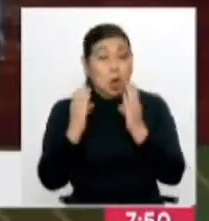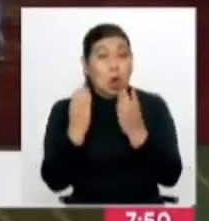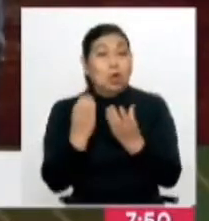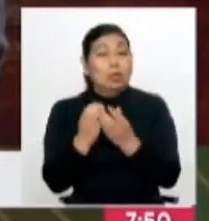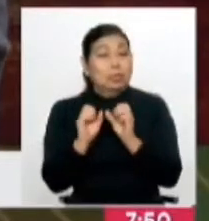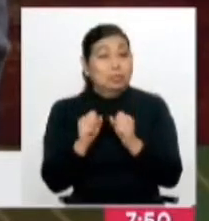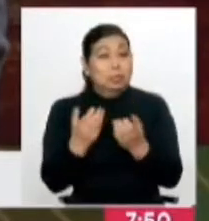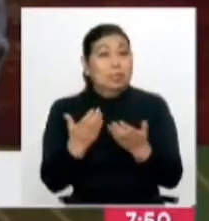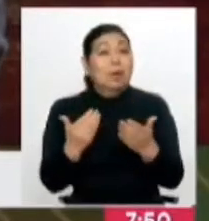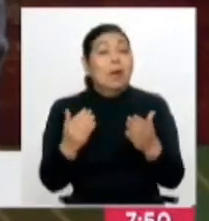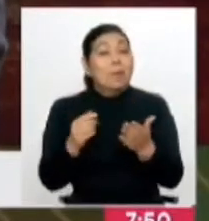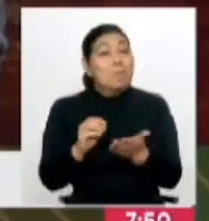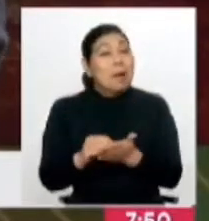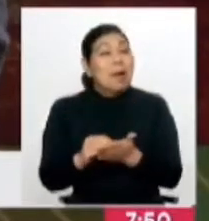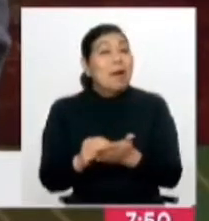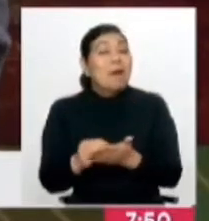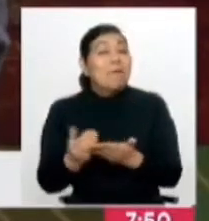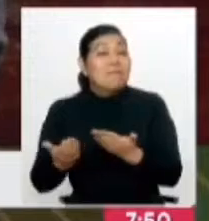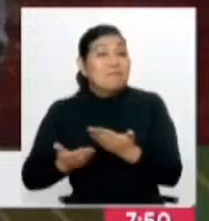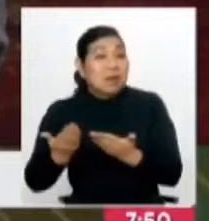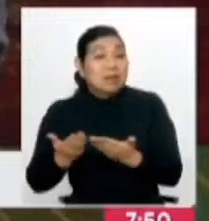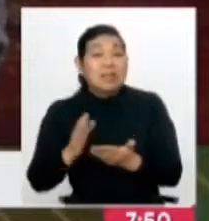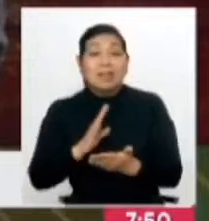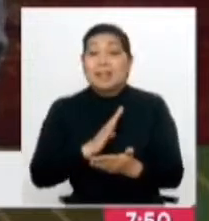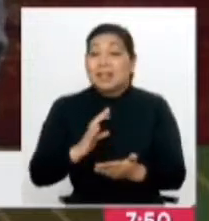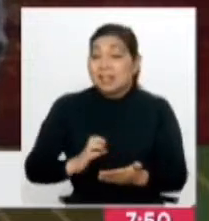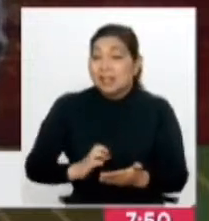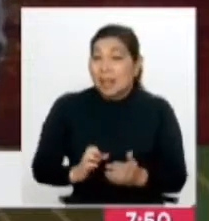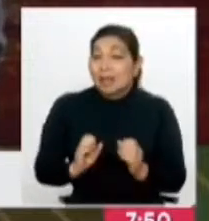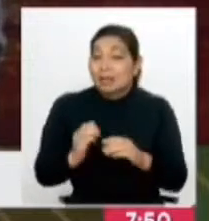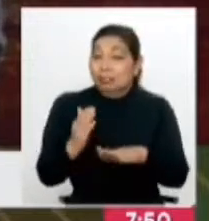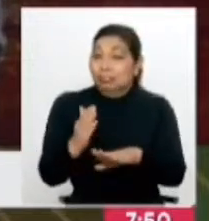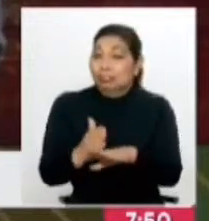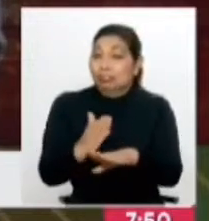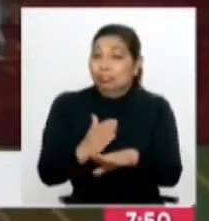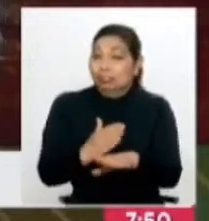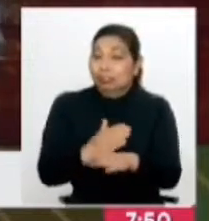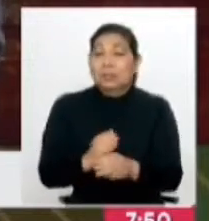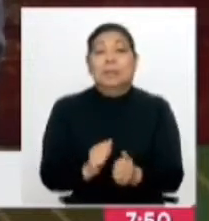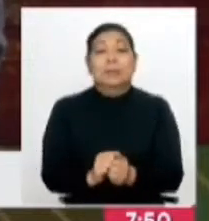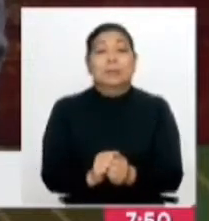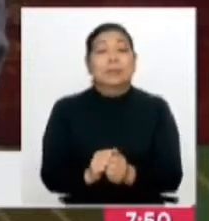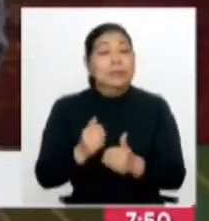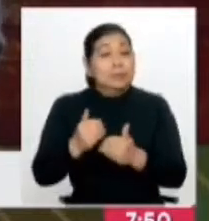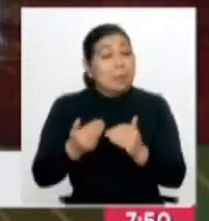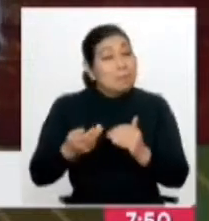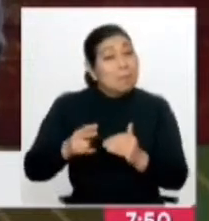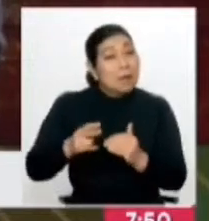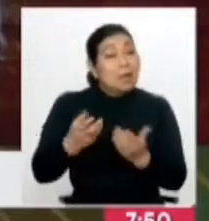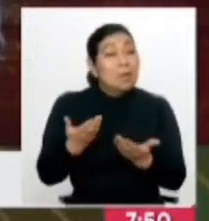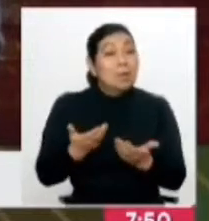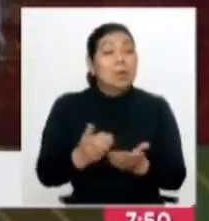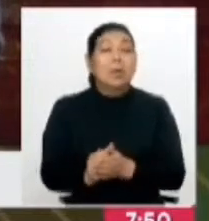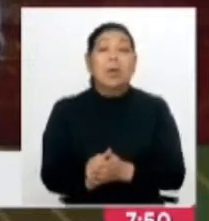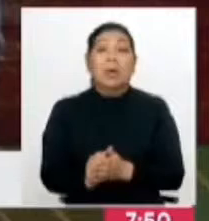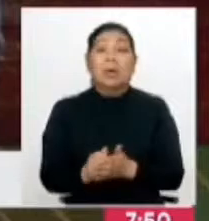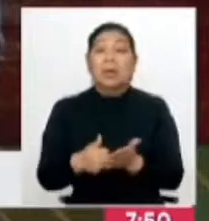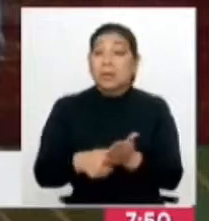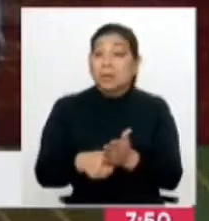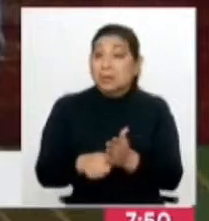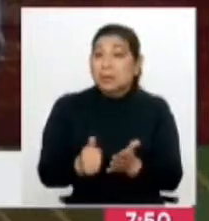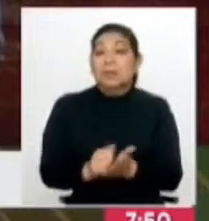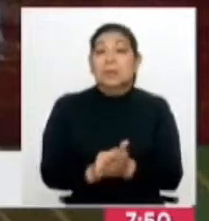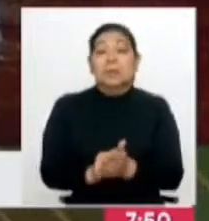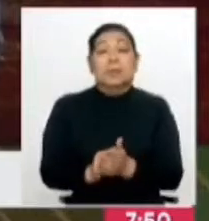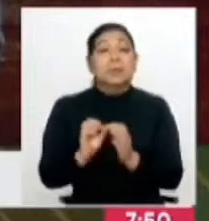el hecho de poder hacer factoring para entidades del Estado. Entonces hay que desarrollar el producto, hay que seguir creciendo con cuenta DNI y cumplir con